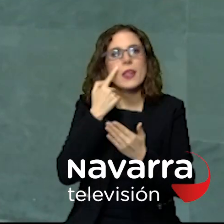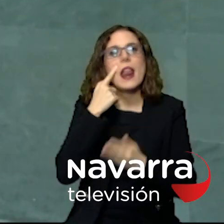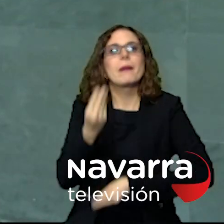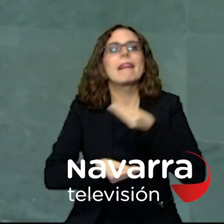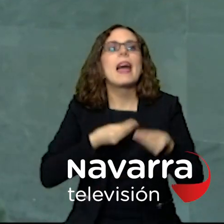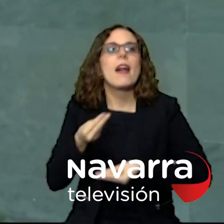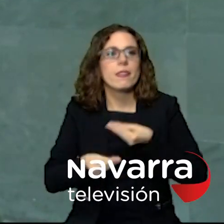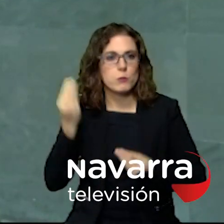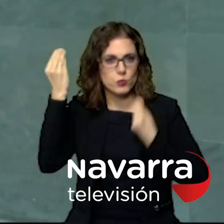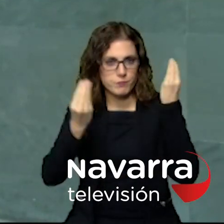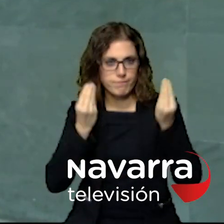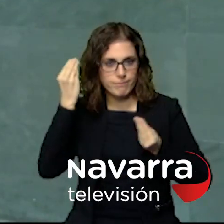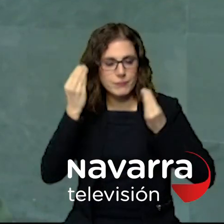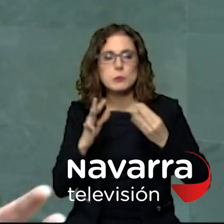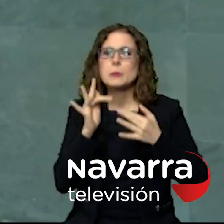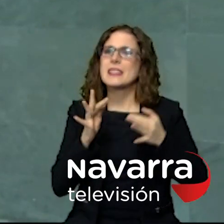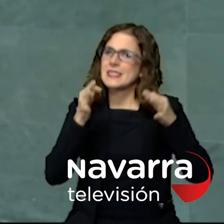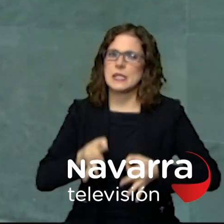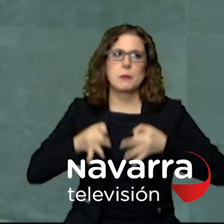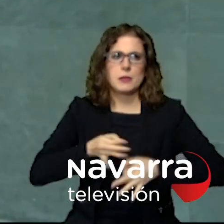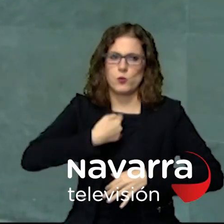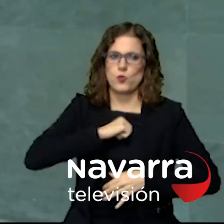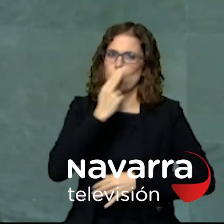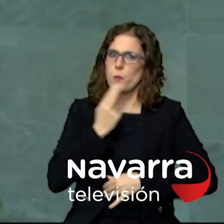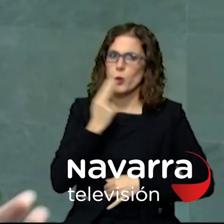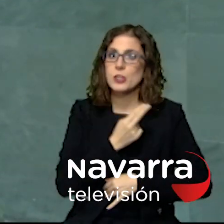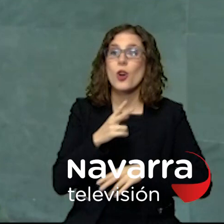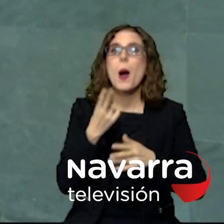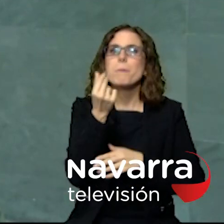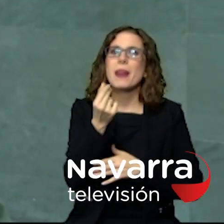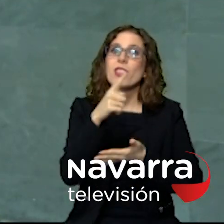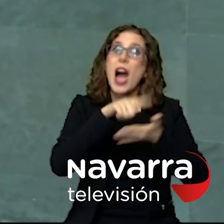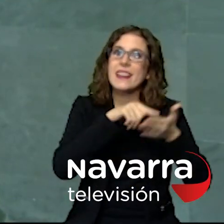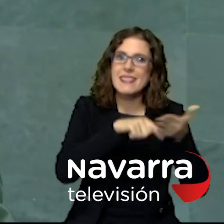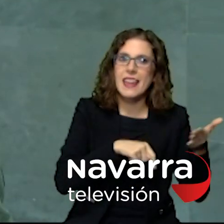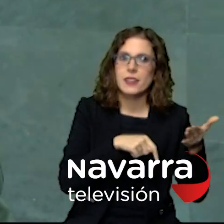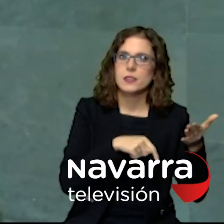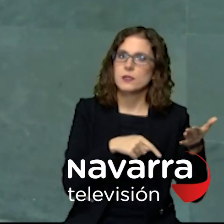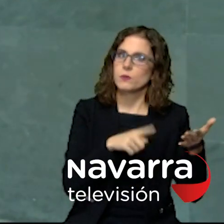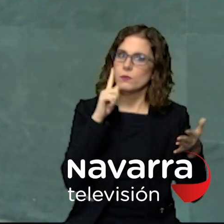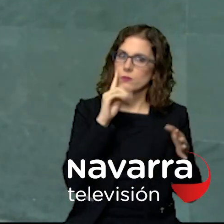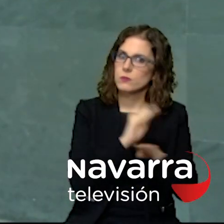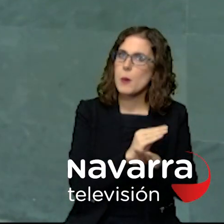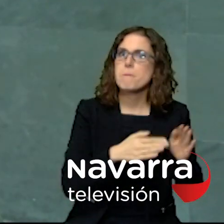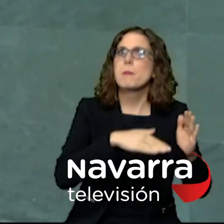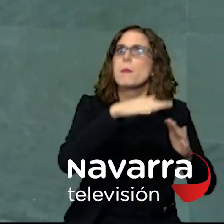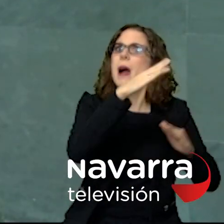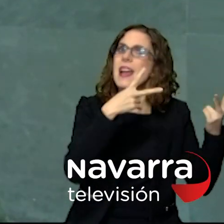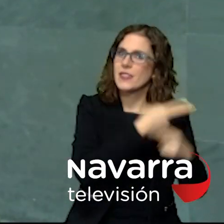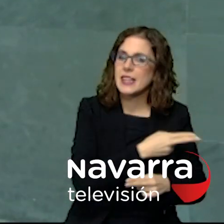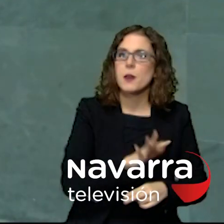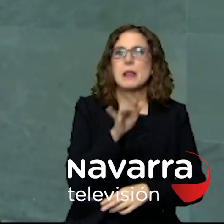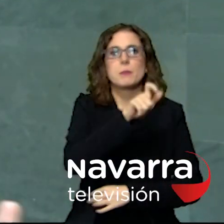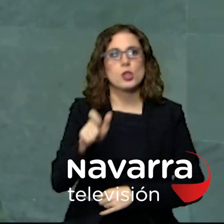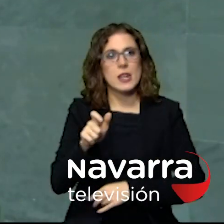Y siempre con este compromiso de contener los precios del alquiler y colaborar con las personas que están trabajando en precario, podemos